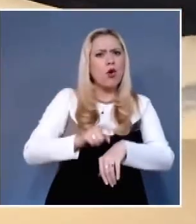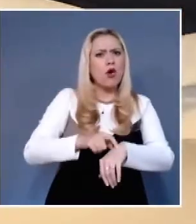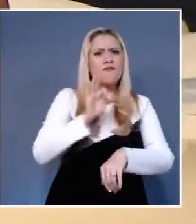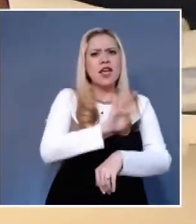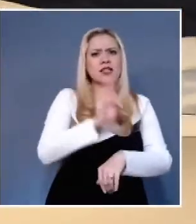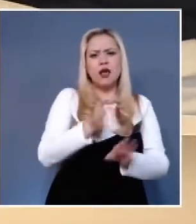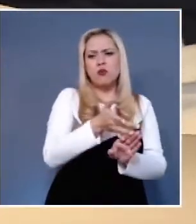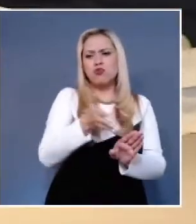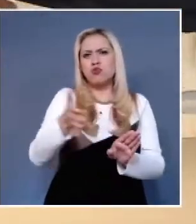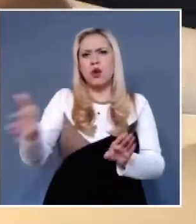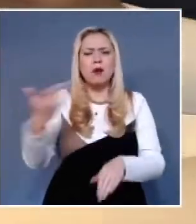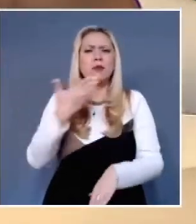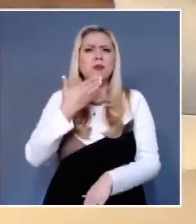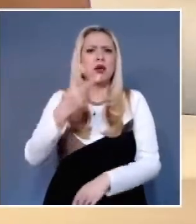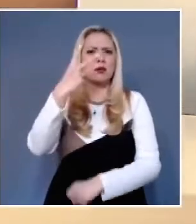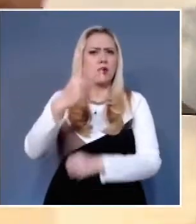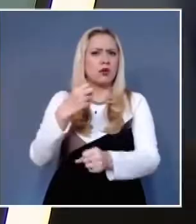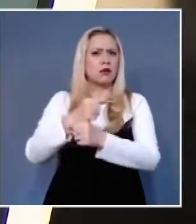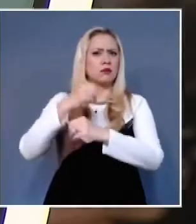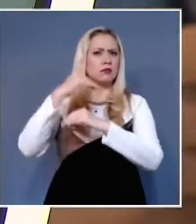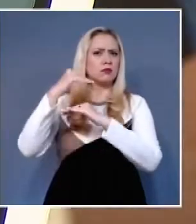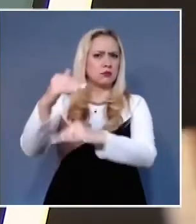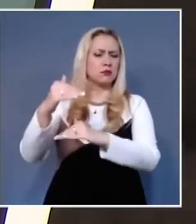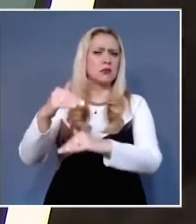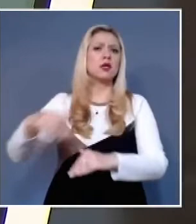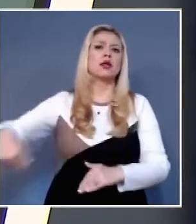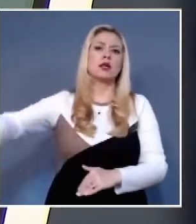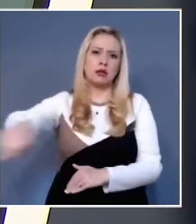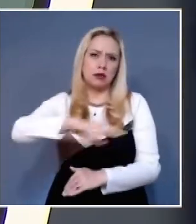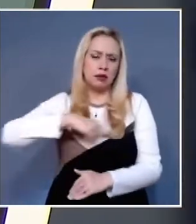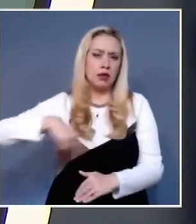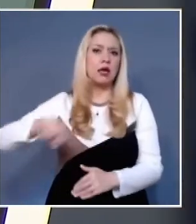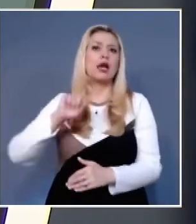tribunales competentes el cumplimiento de los contratos de